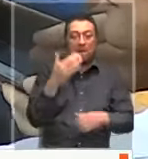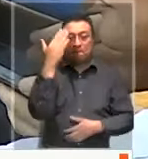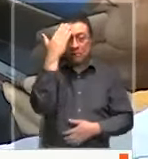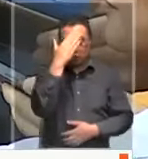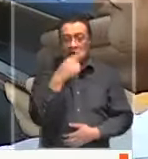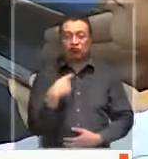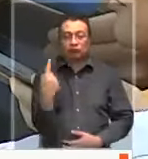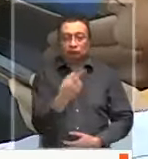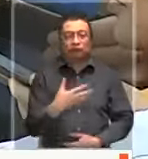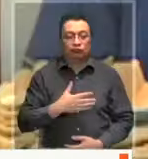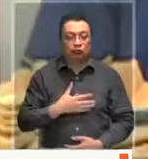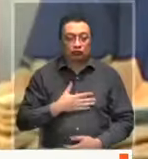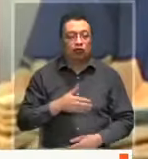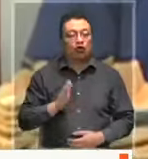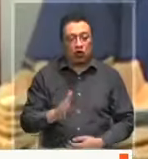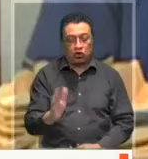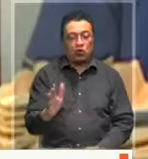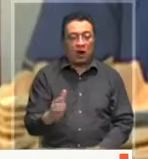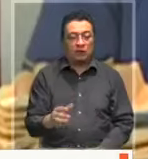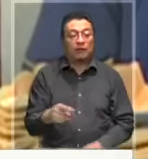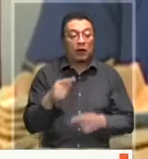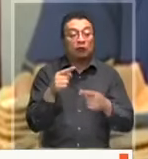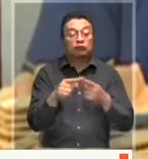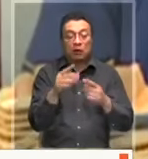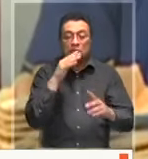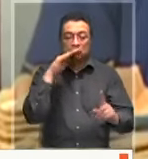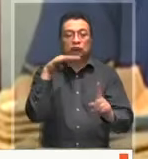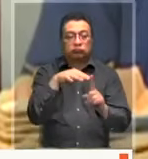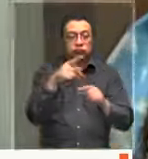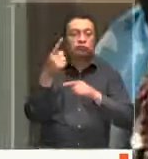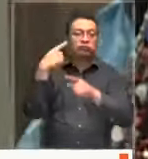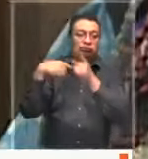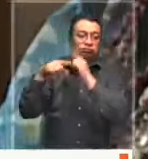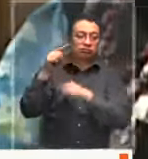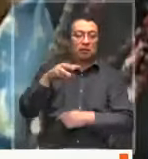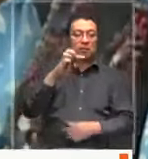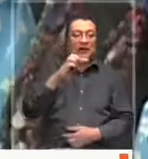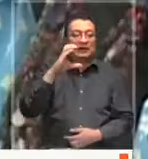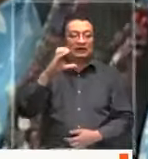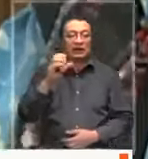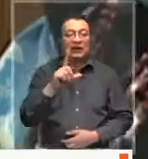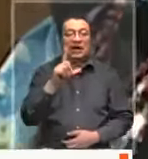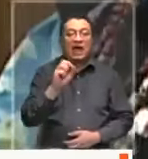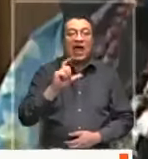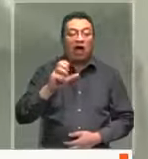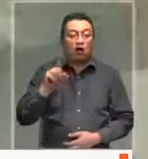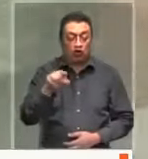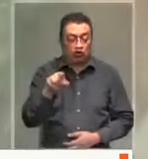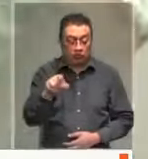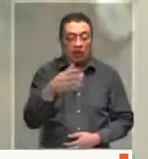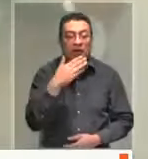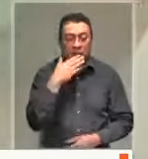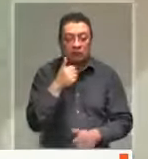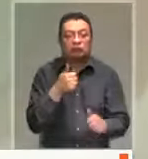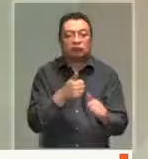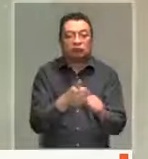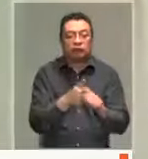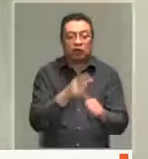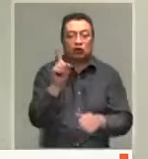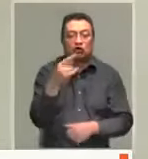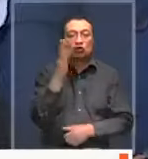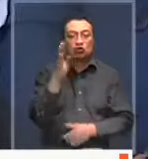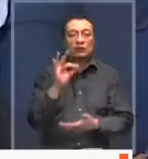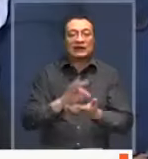nosotros va a subsistir. Entre otros, critican al histórico militante PC, Juan Andrés Lagos, que a su vez asesora a la Subsecretaría